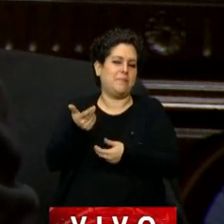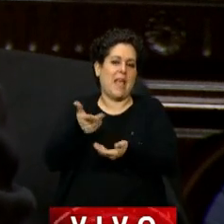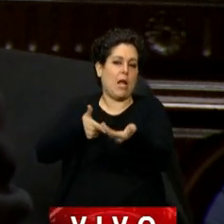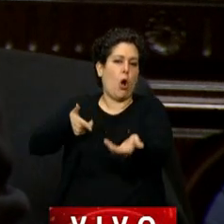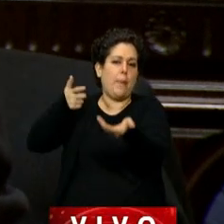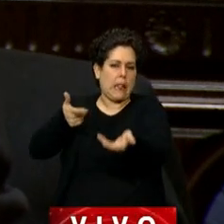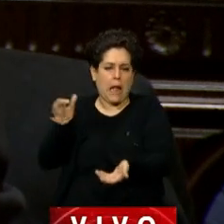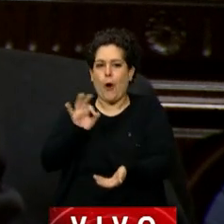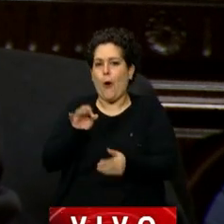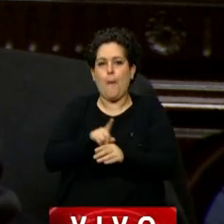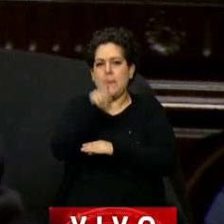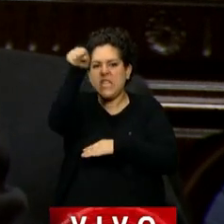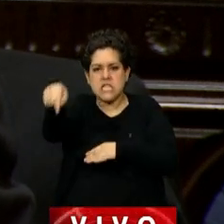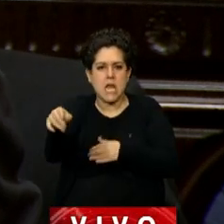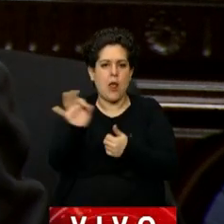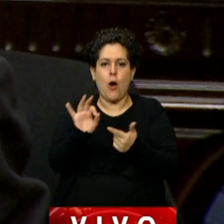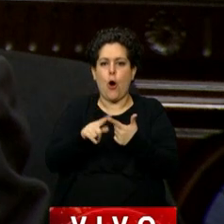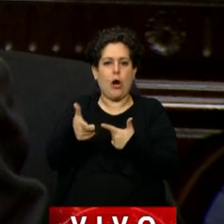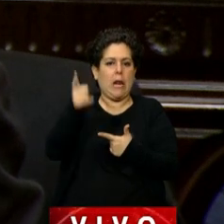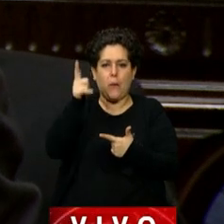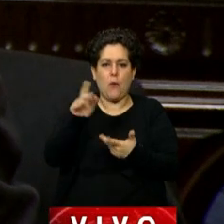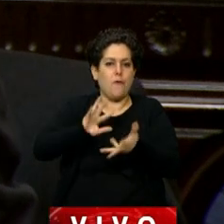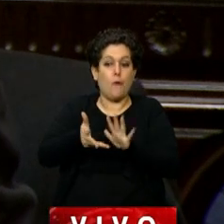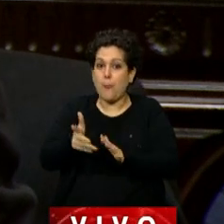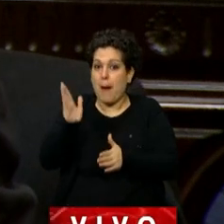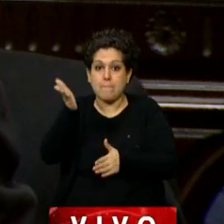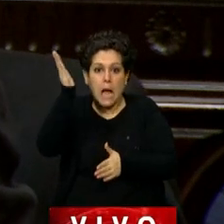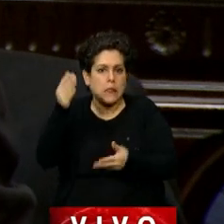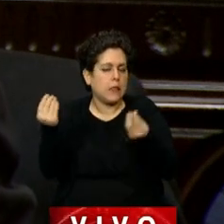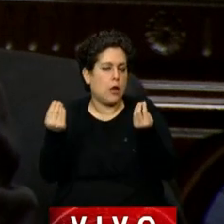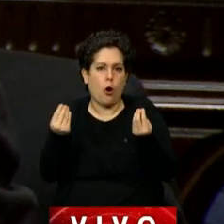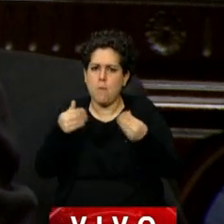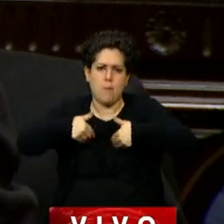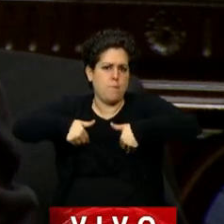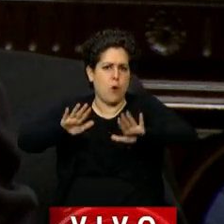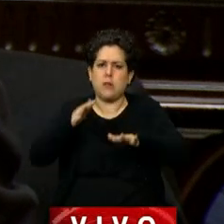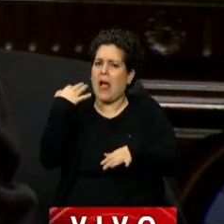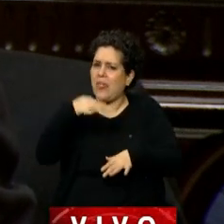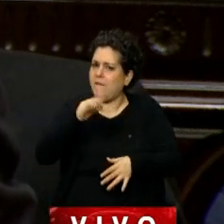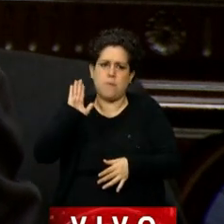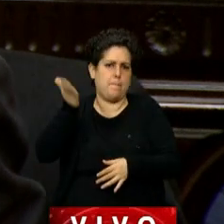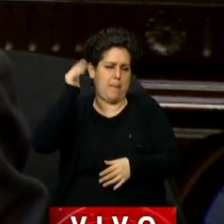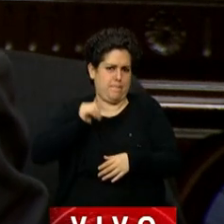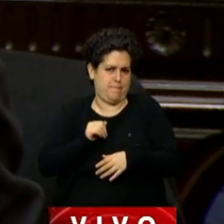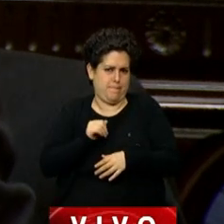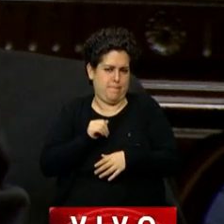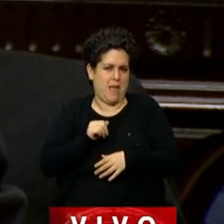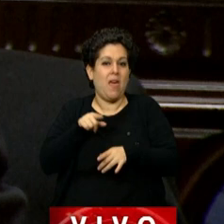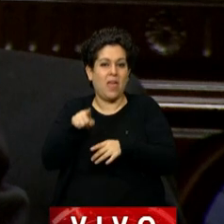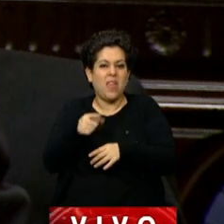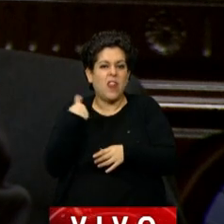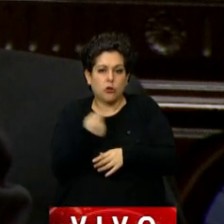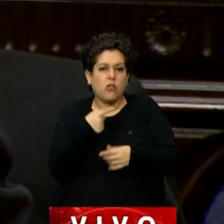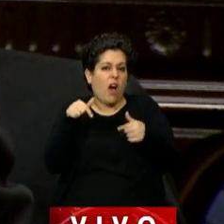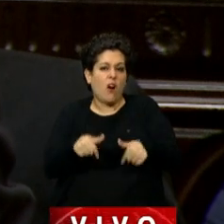o con un misil o con un revólver. Los matamos y arrasamos con todo. ¿Y sabe con qué estamos